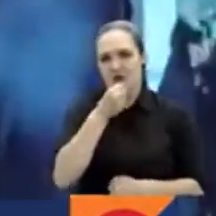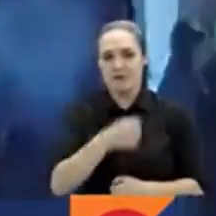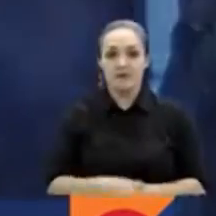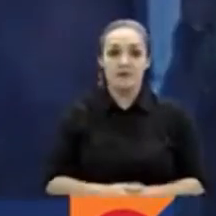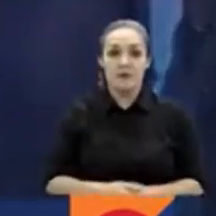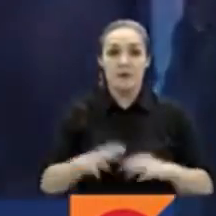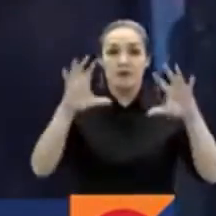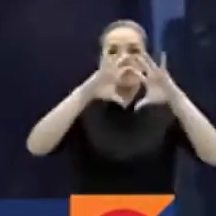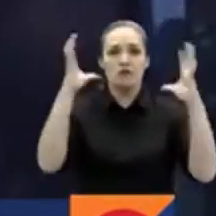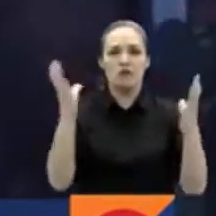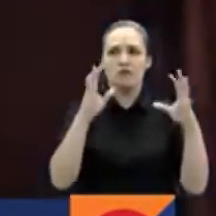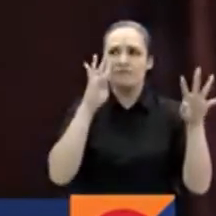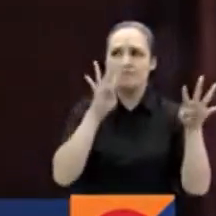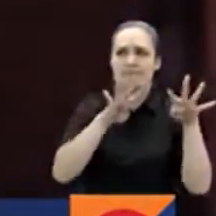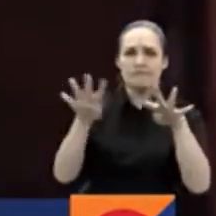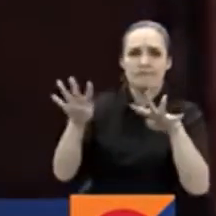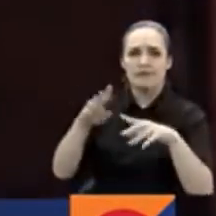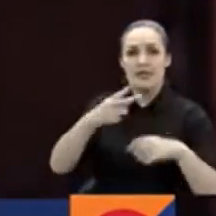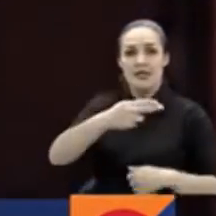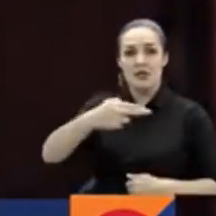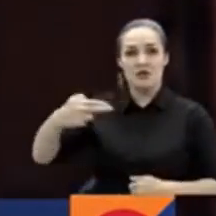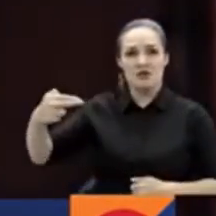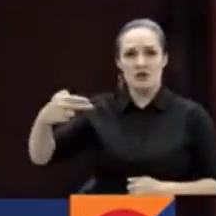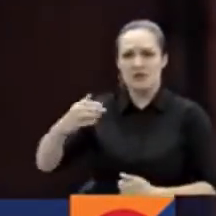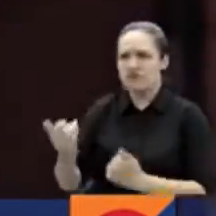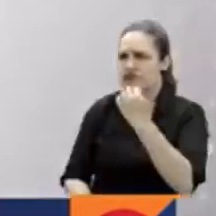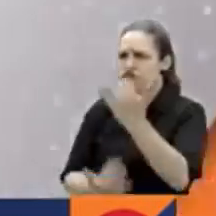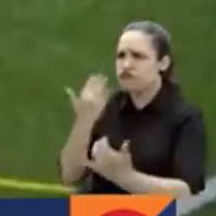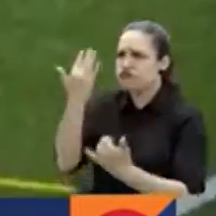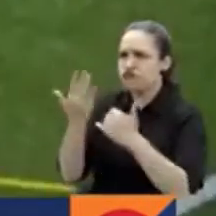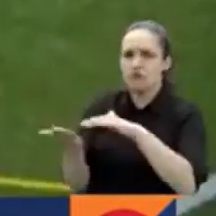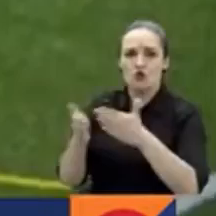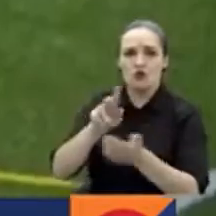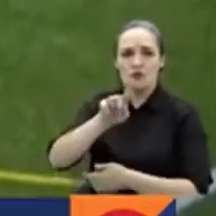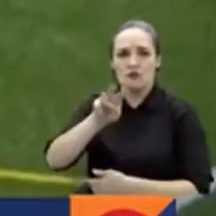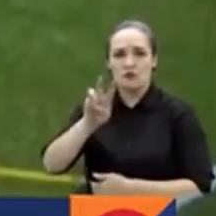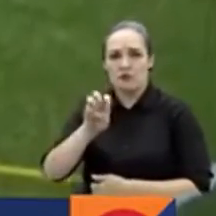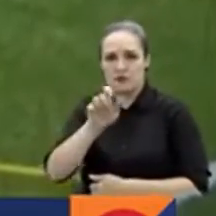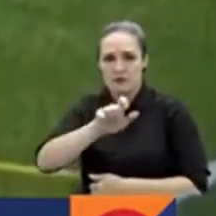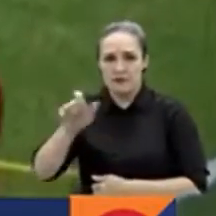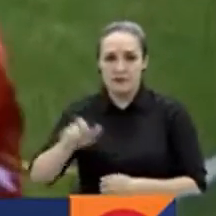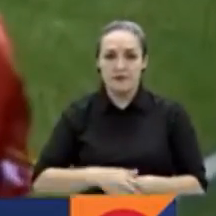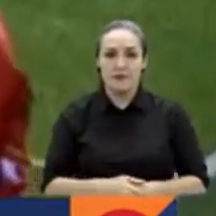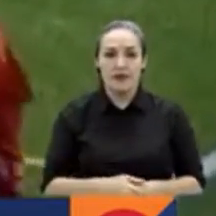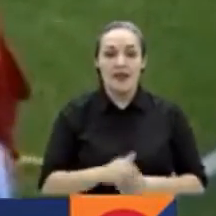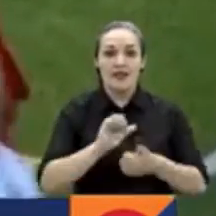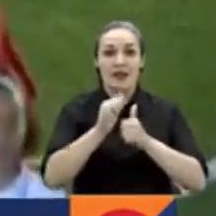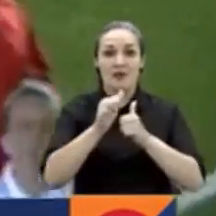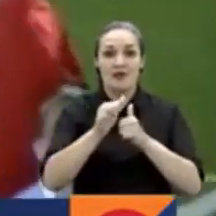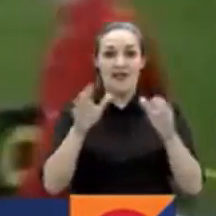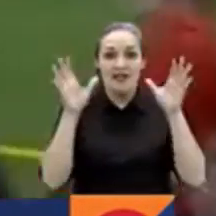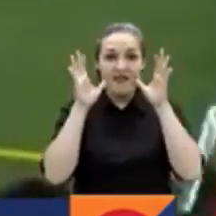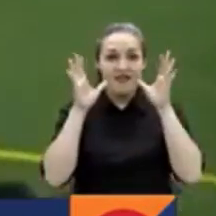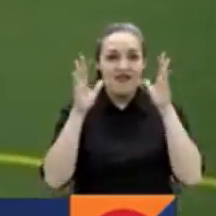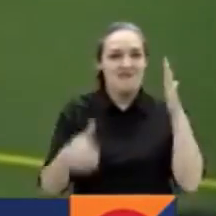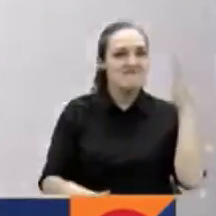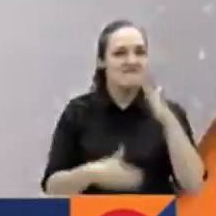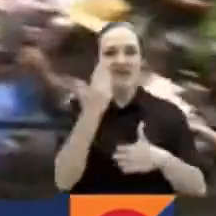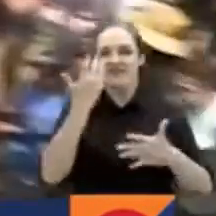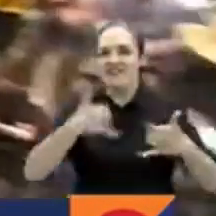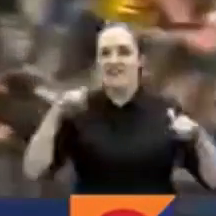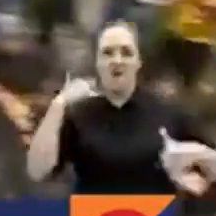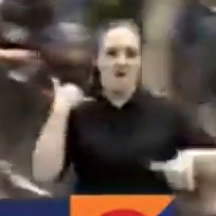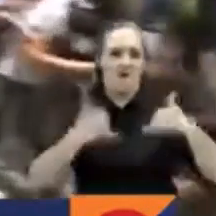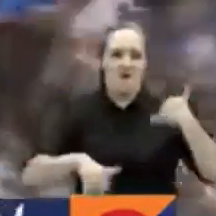del Mundo, incendio en Indonesia deja 18 muertos. Y en deportes, Linda Caicedo se estrenó con el Real